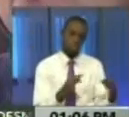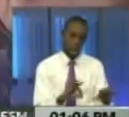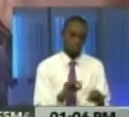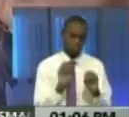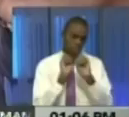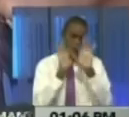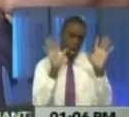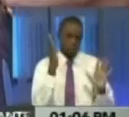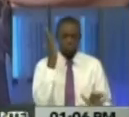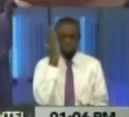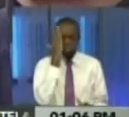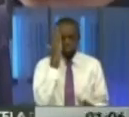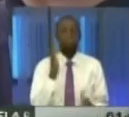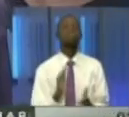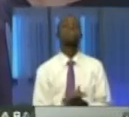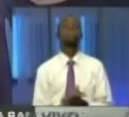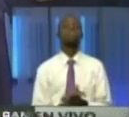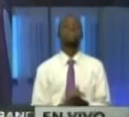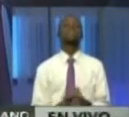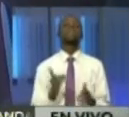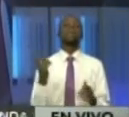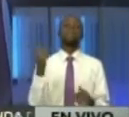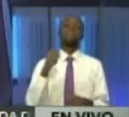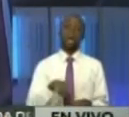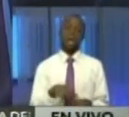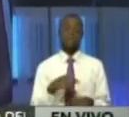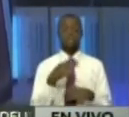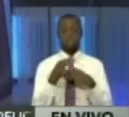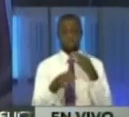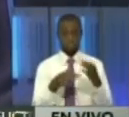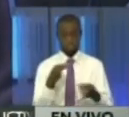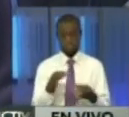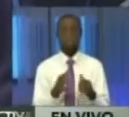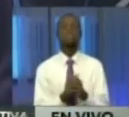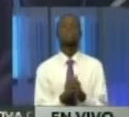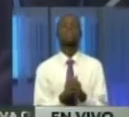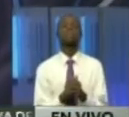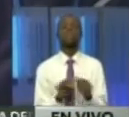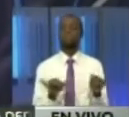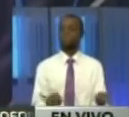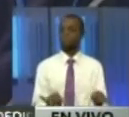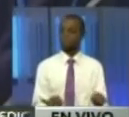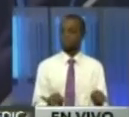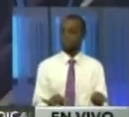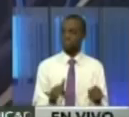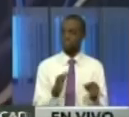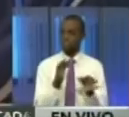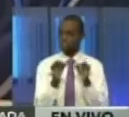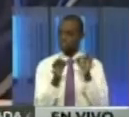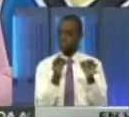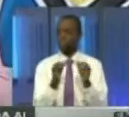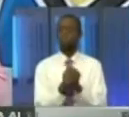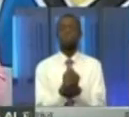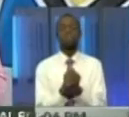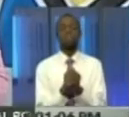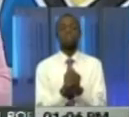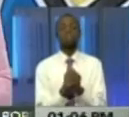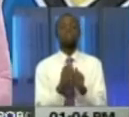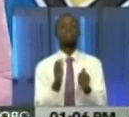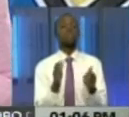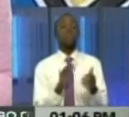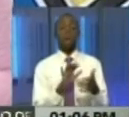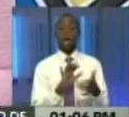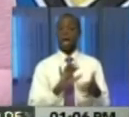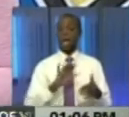es importante que también digamos en este momento que los cronogramas